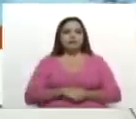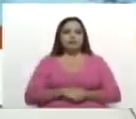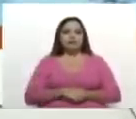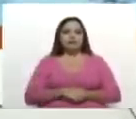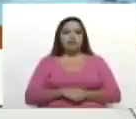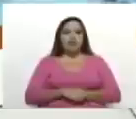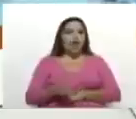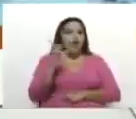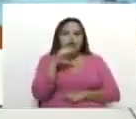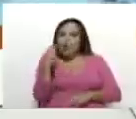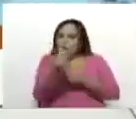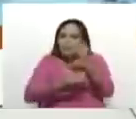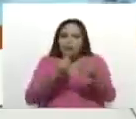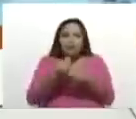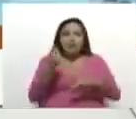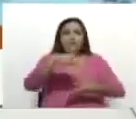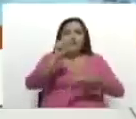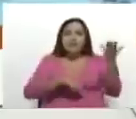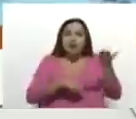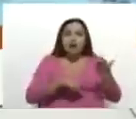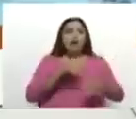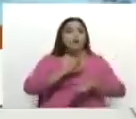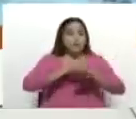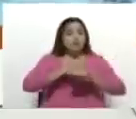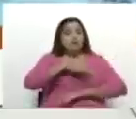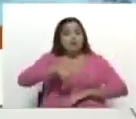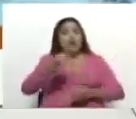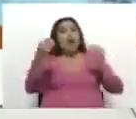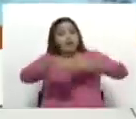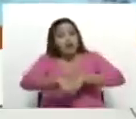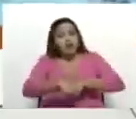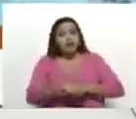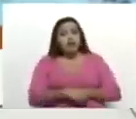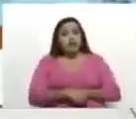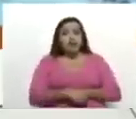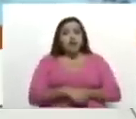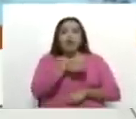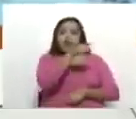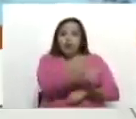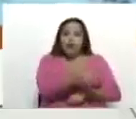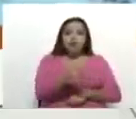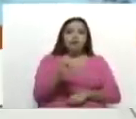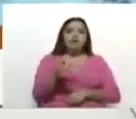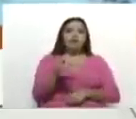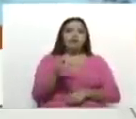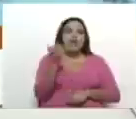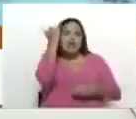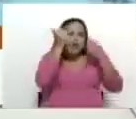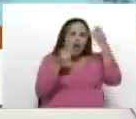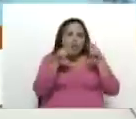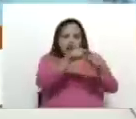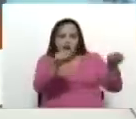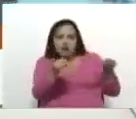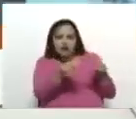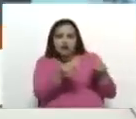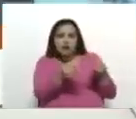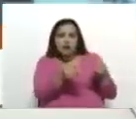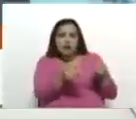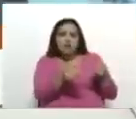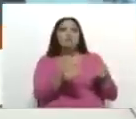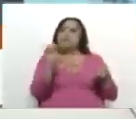no lo vamos a hacer porque estamos de acuerdo con esa conseja de ellos elecciones